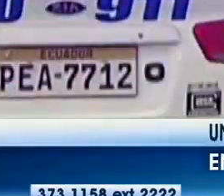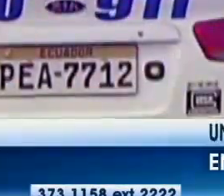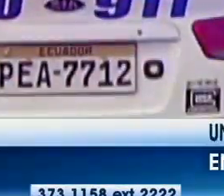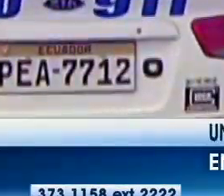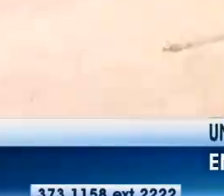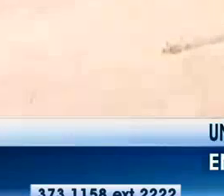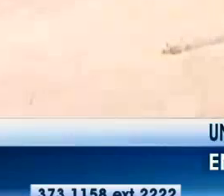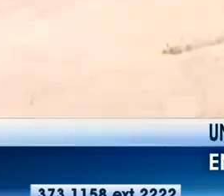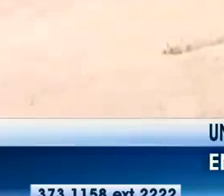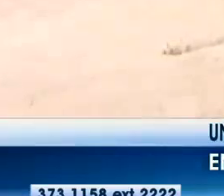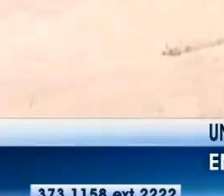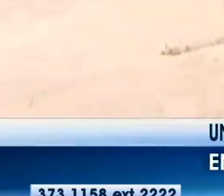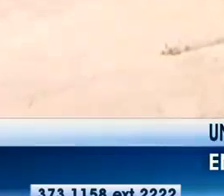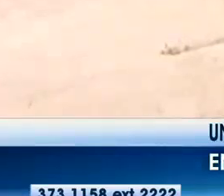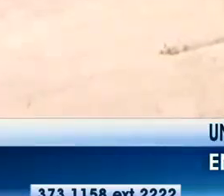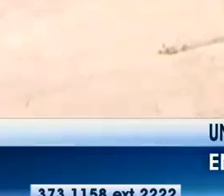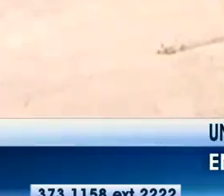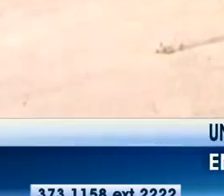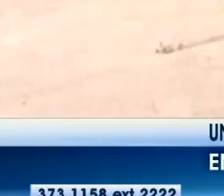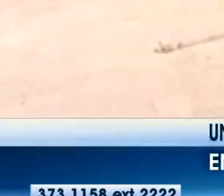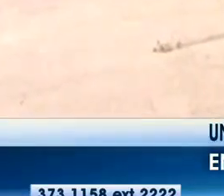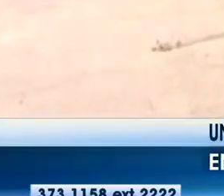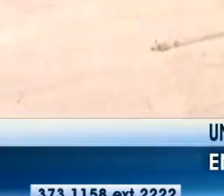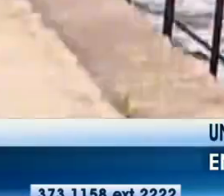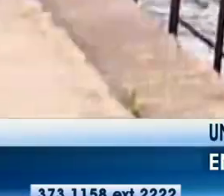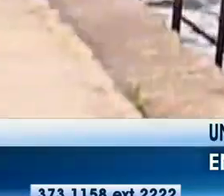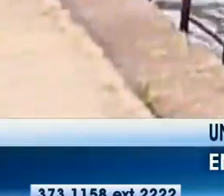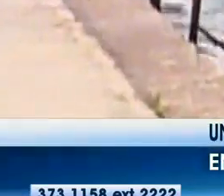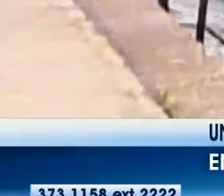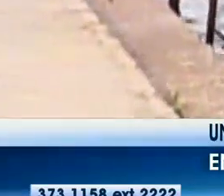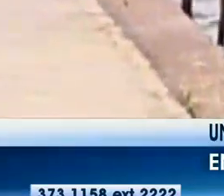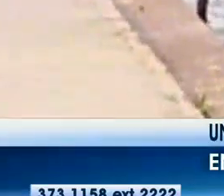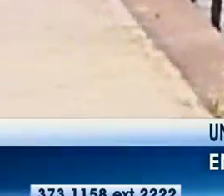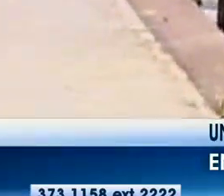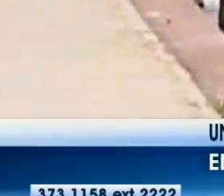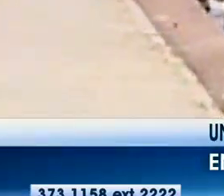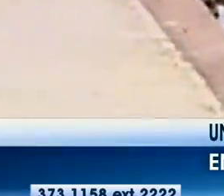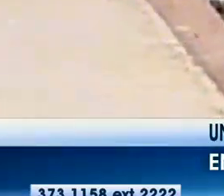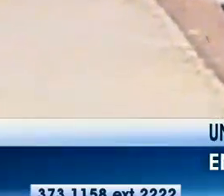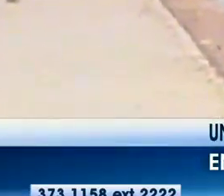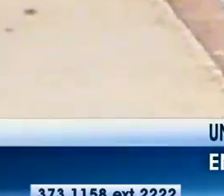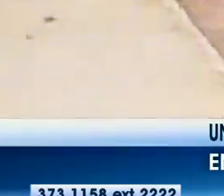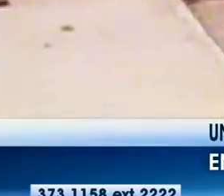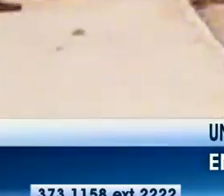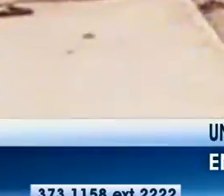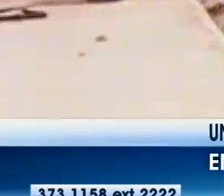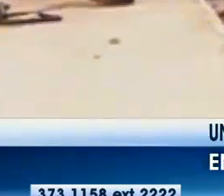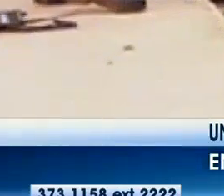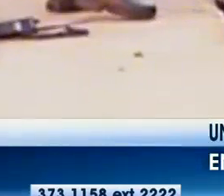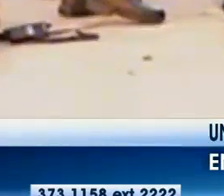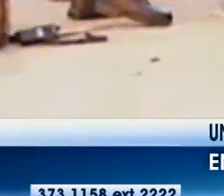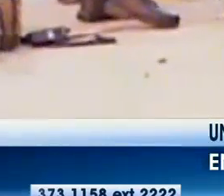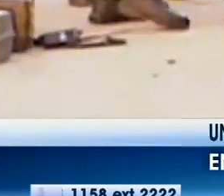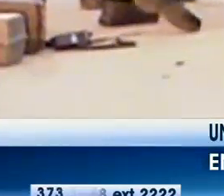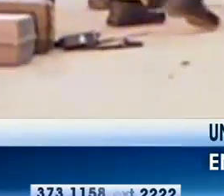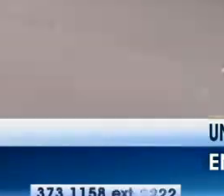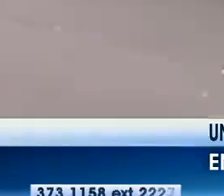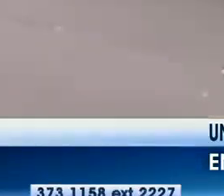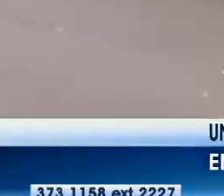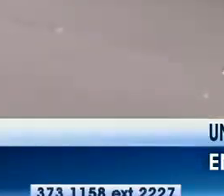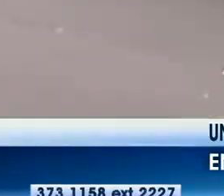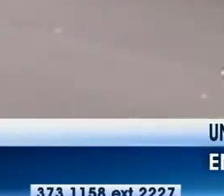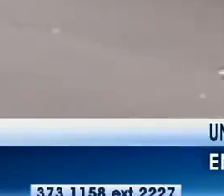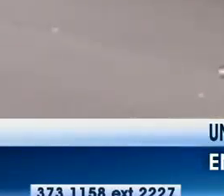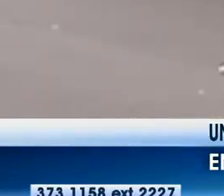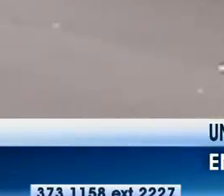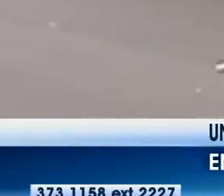de 7 años se lanzó para intentar salvarla sin suerte, mientras que la otra menor veía lo que ocurría. Los 2 fueron valorados por personal